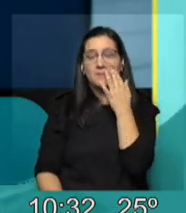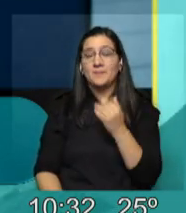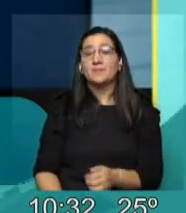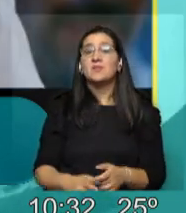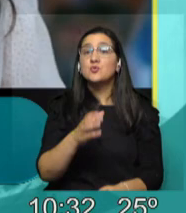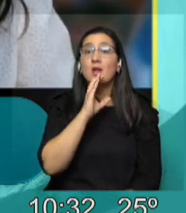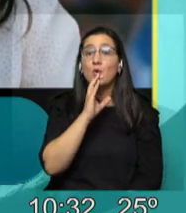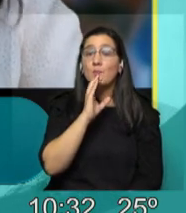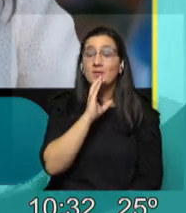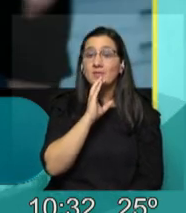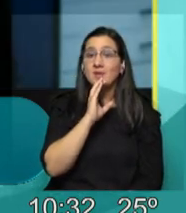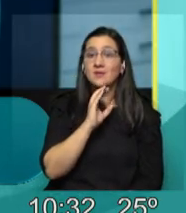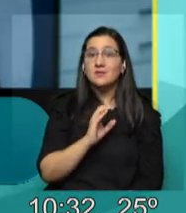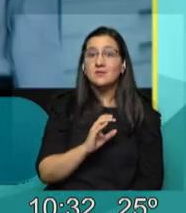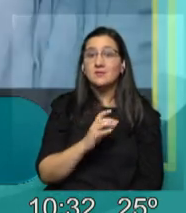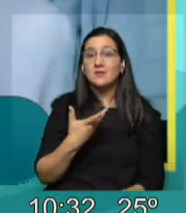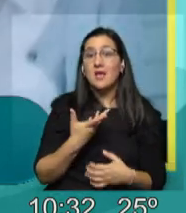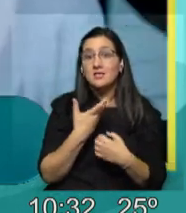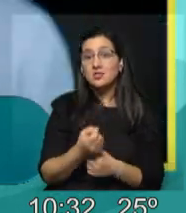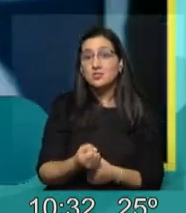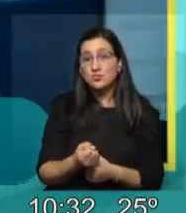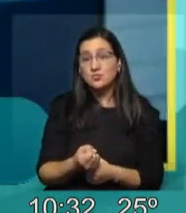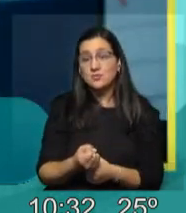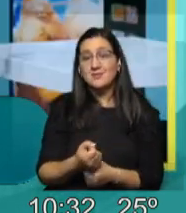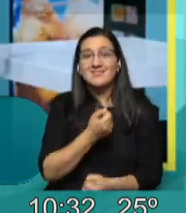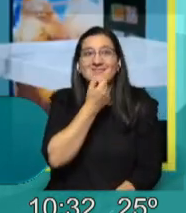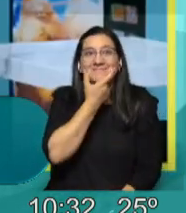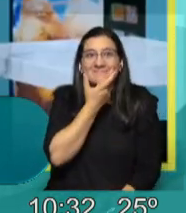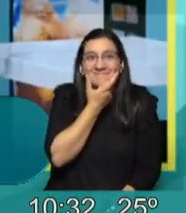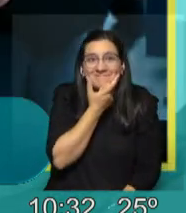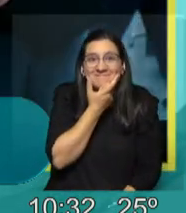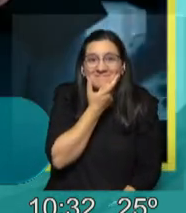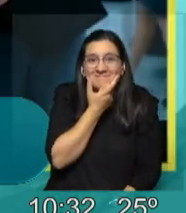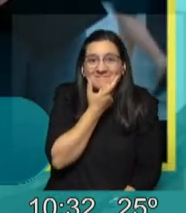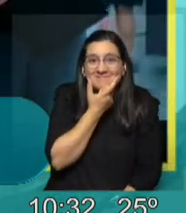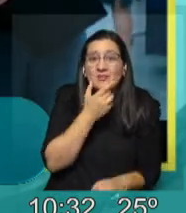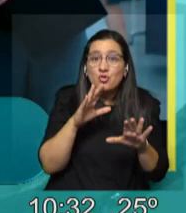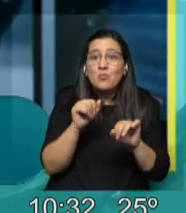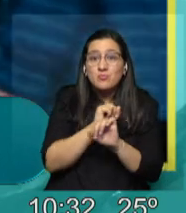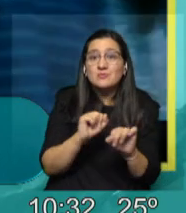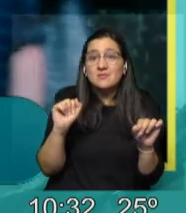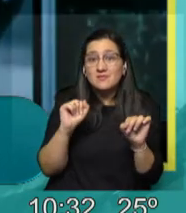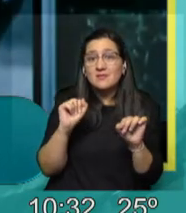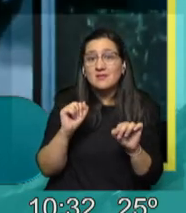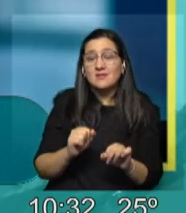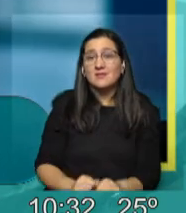Es una comedia que ayuda, te deja con una sonrisa, sí, onda. Todo es posible.